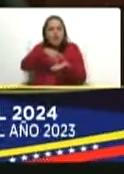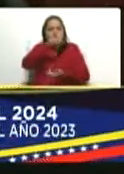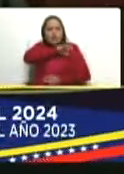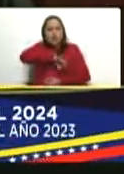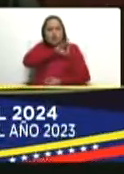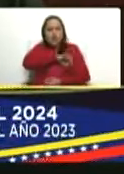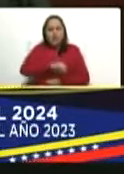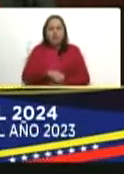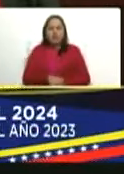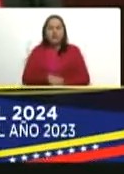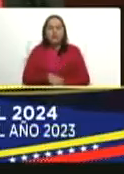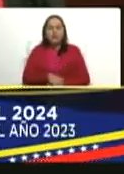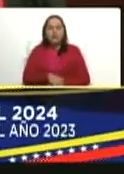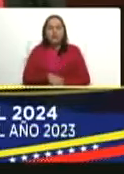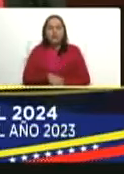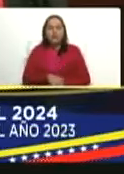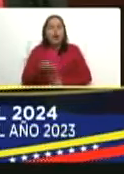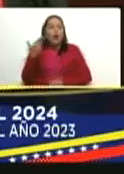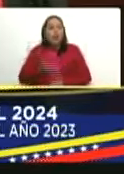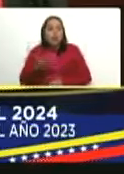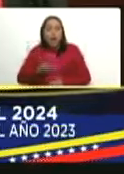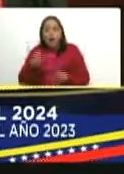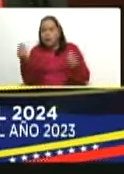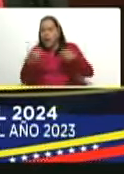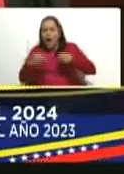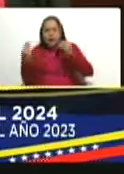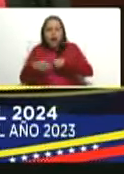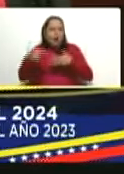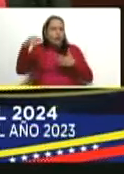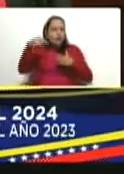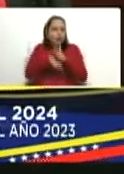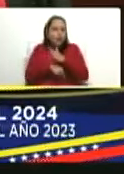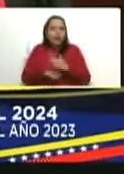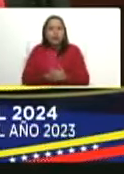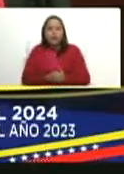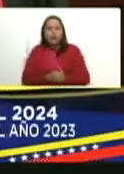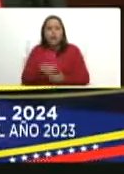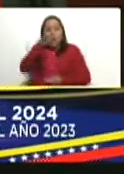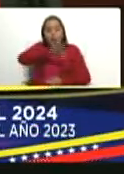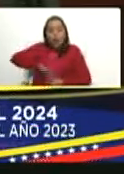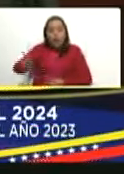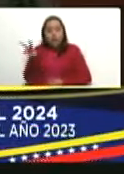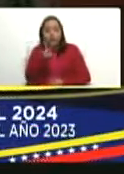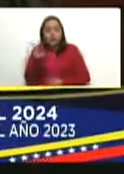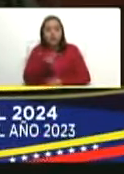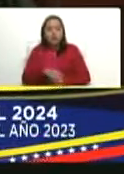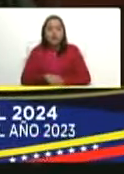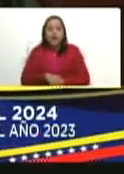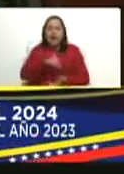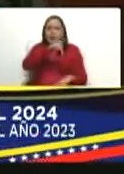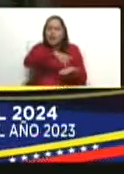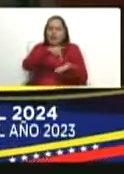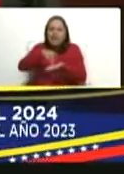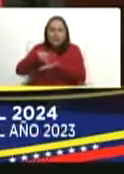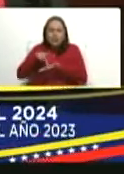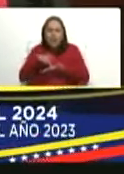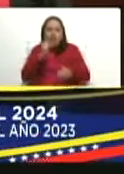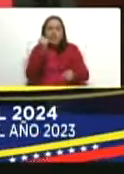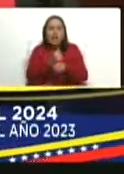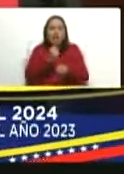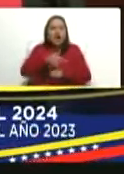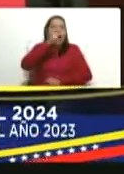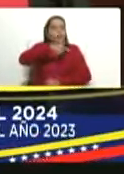social. Es imprescindible ampliar y profundizar en toda Venezuela la presencia y la actuación del